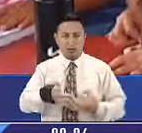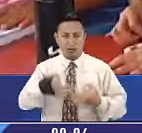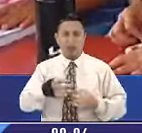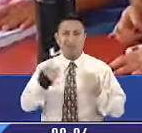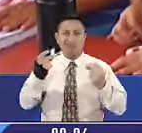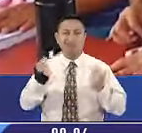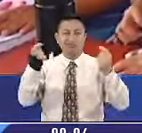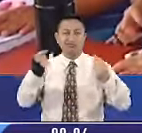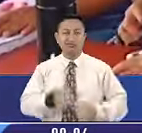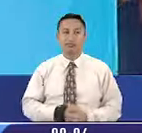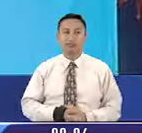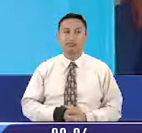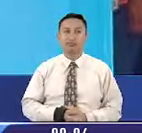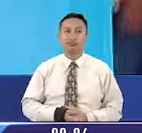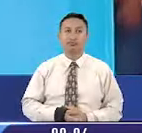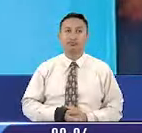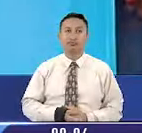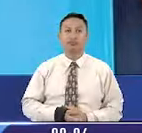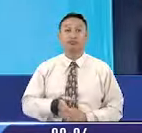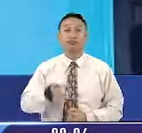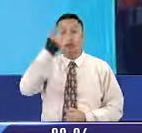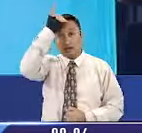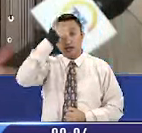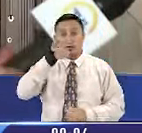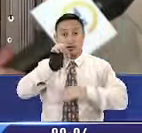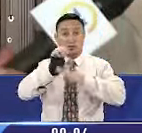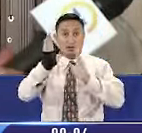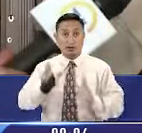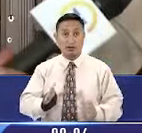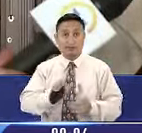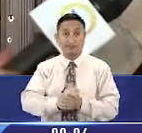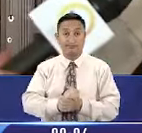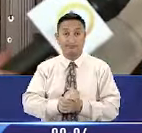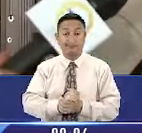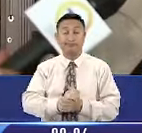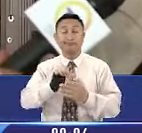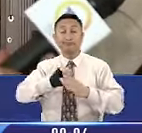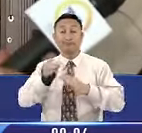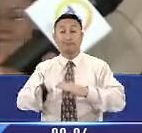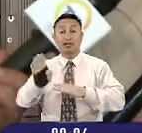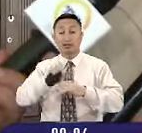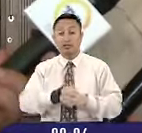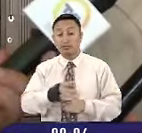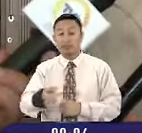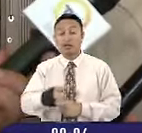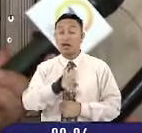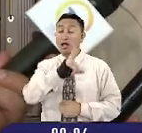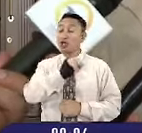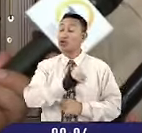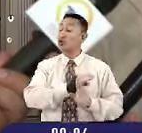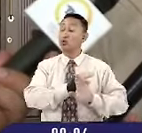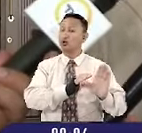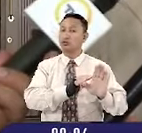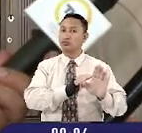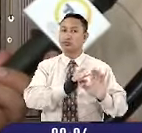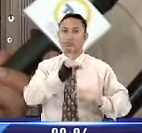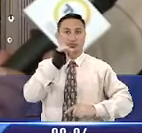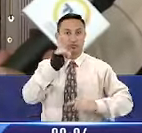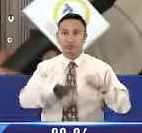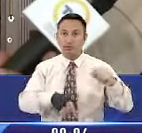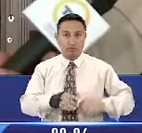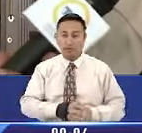forma irrestricta la voluntad popular. Es decir, que la Asamblea no podría irse en contra de ninguno de